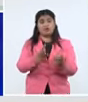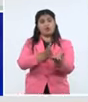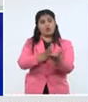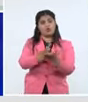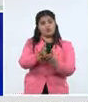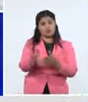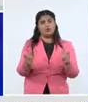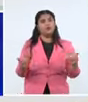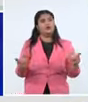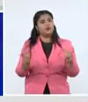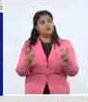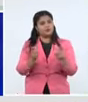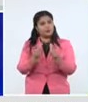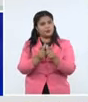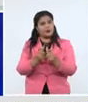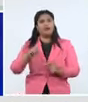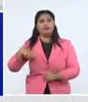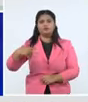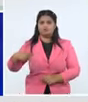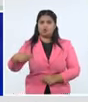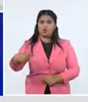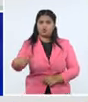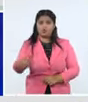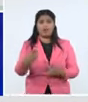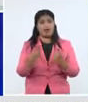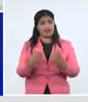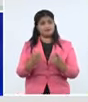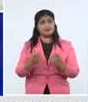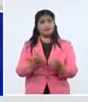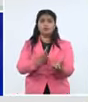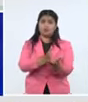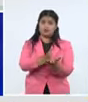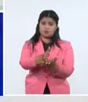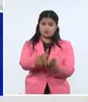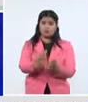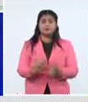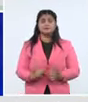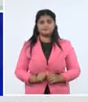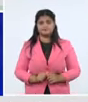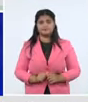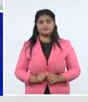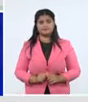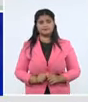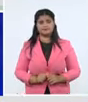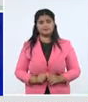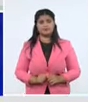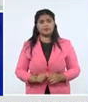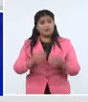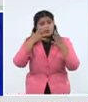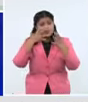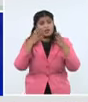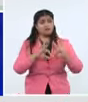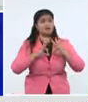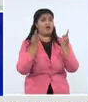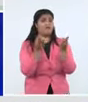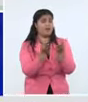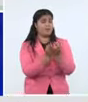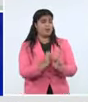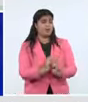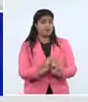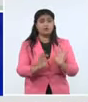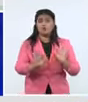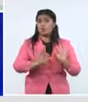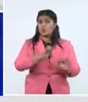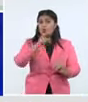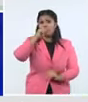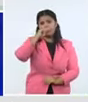vaya disminuyendo su incidencia, lo cual es muy importante para evitar que estos niños